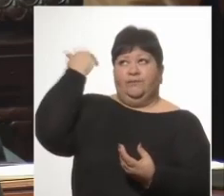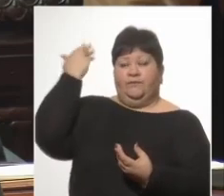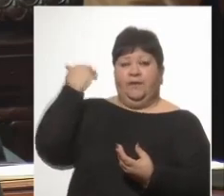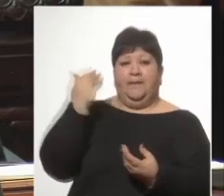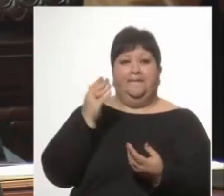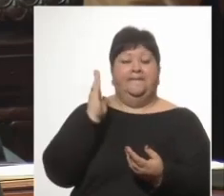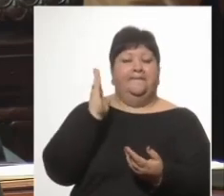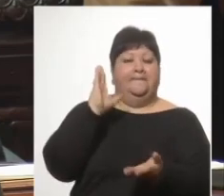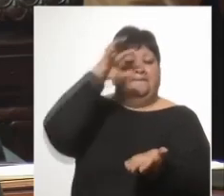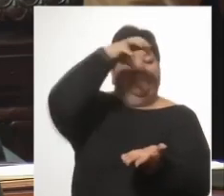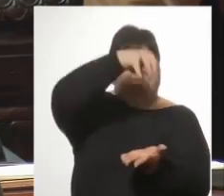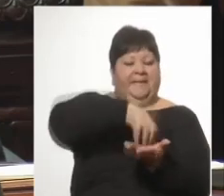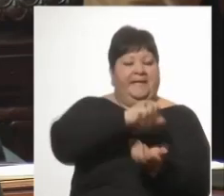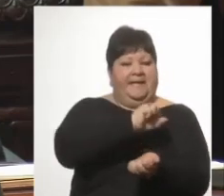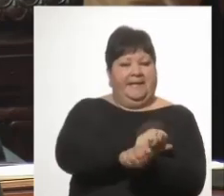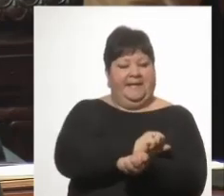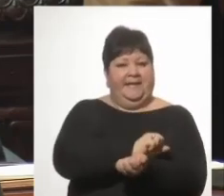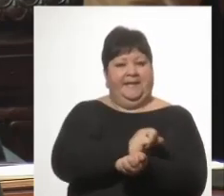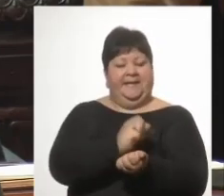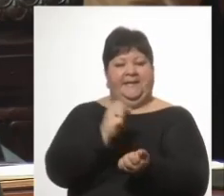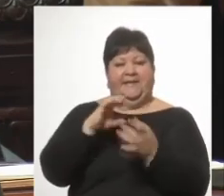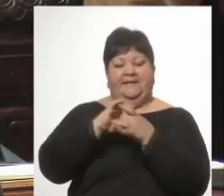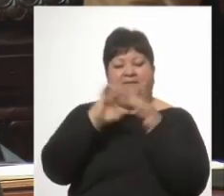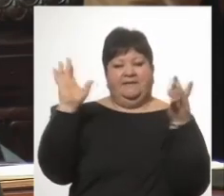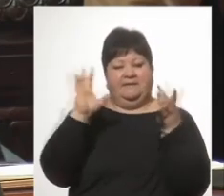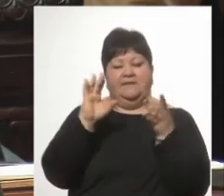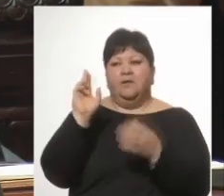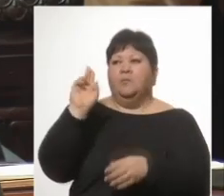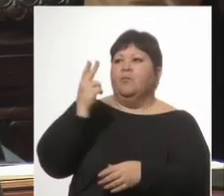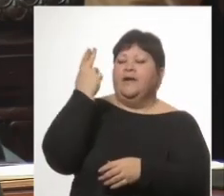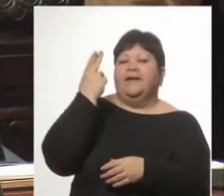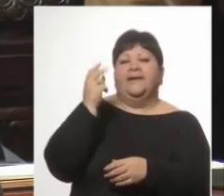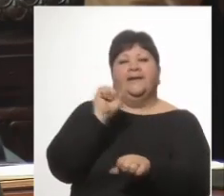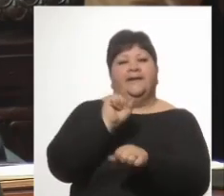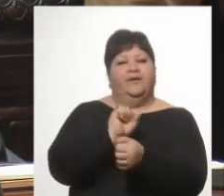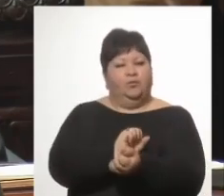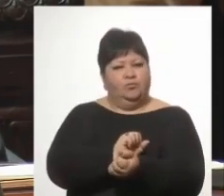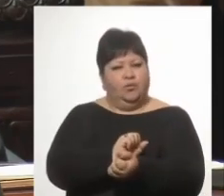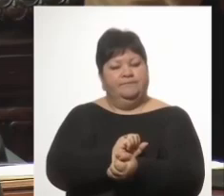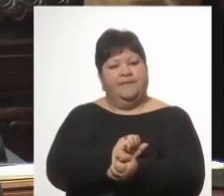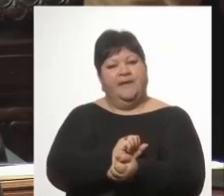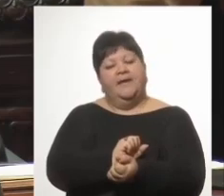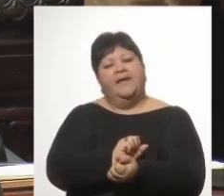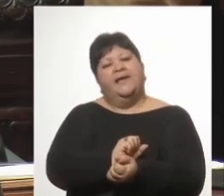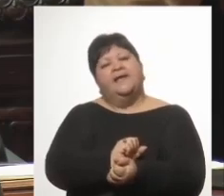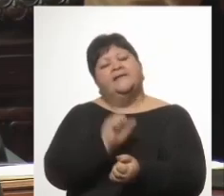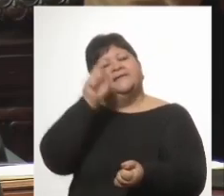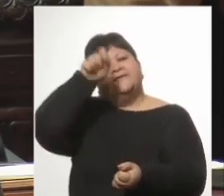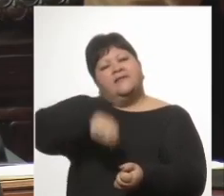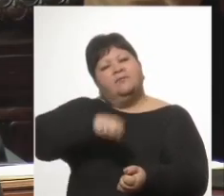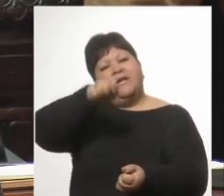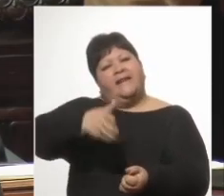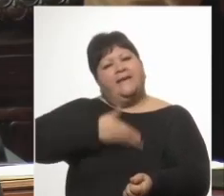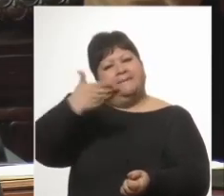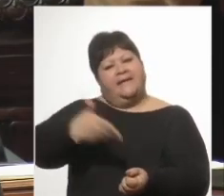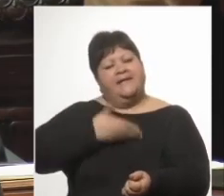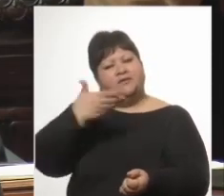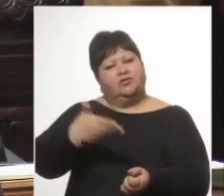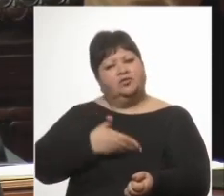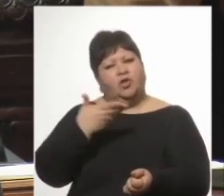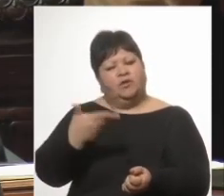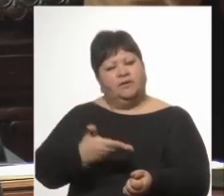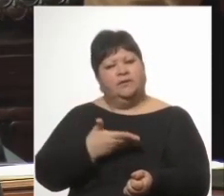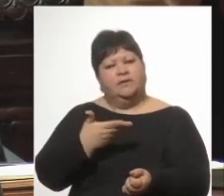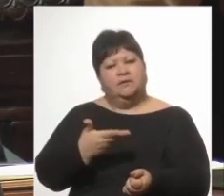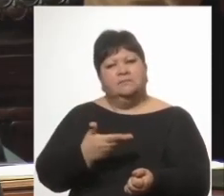Libertad había muerto un recluso. El Tribunal de Apelaciones que dispone la libertad de Gula, varios